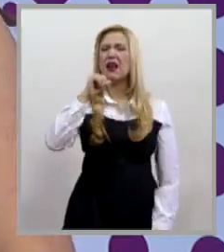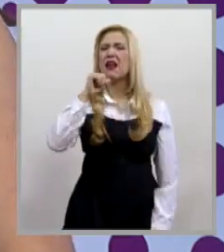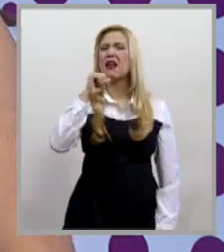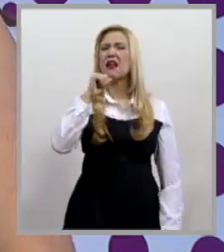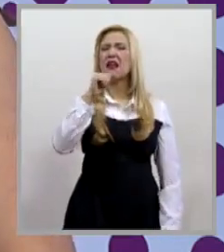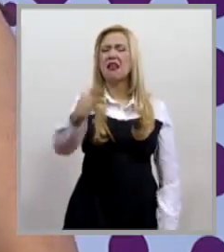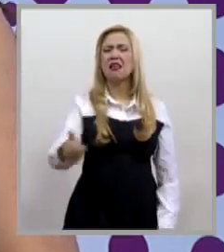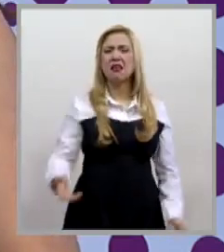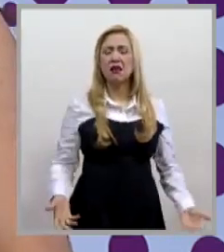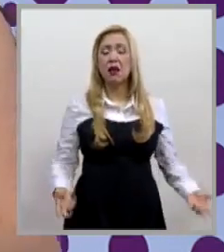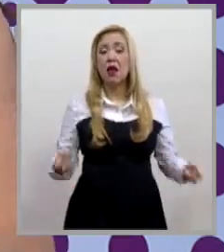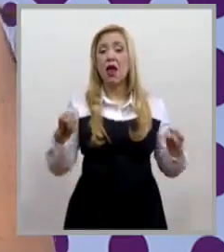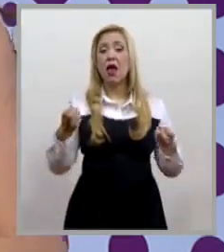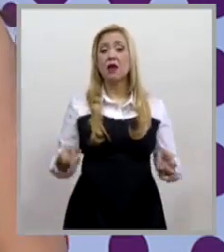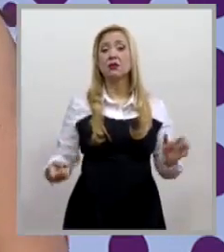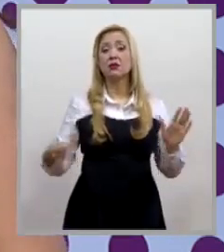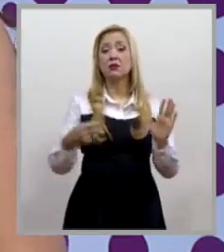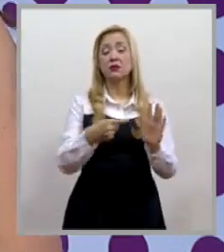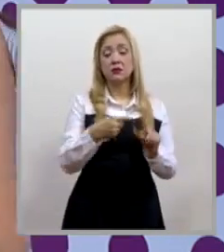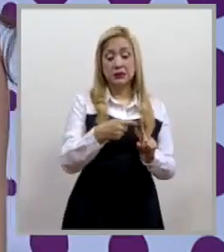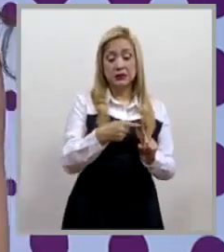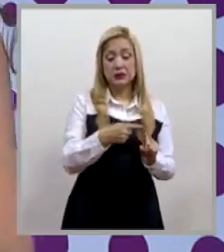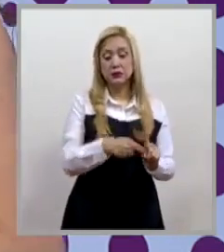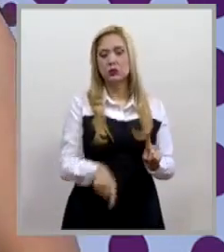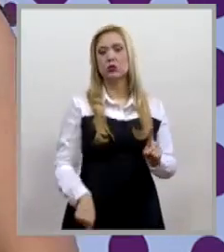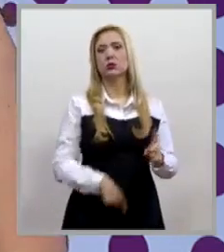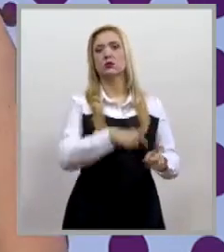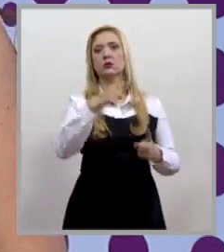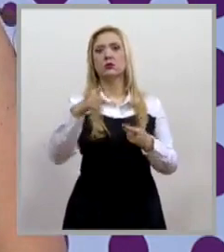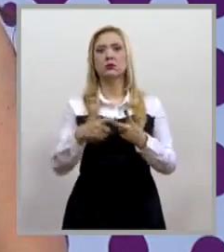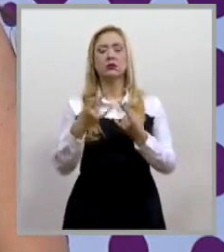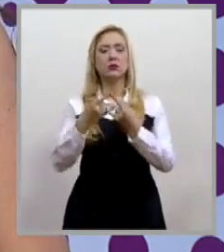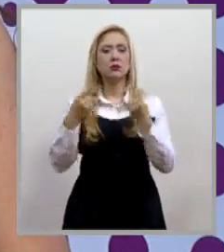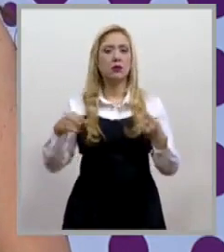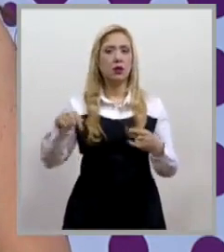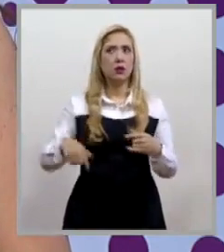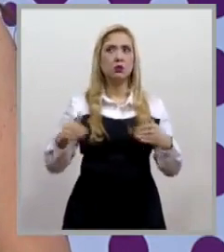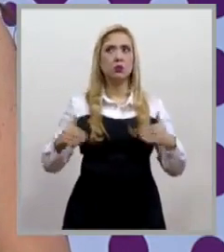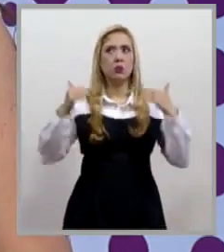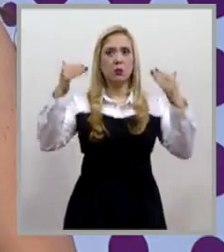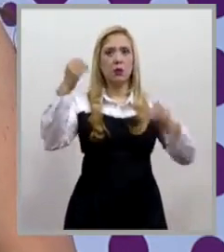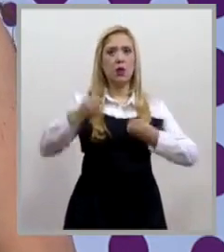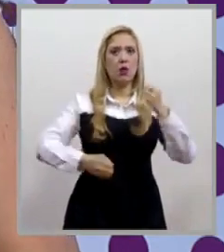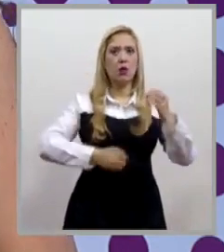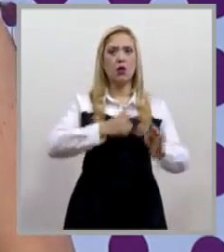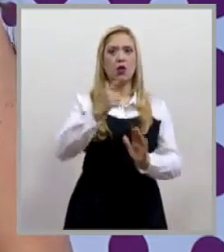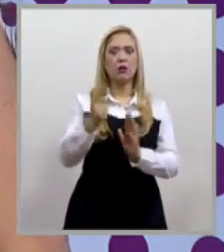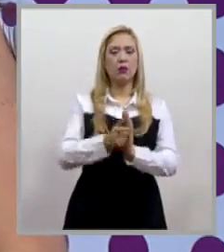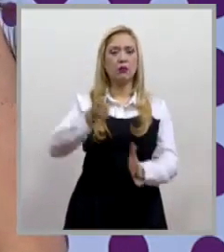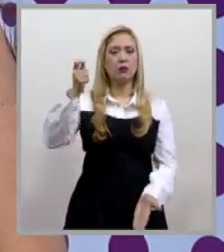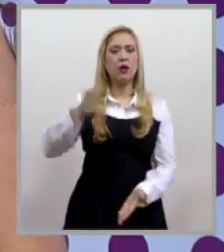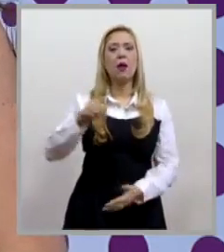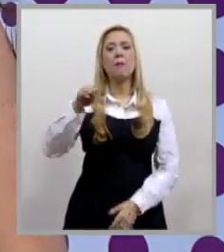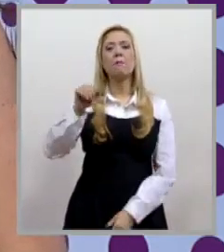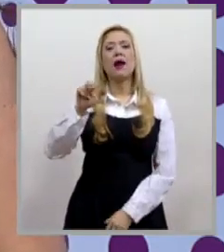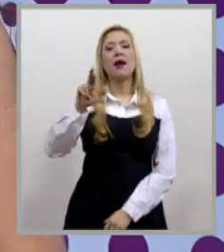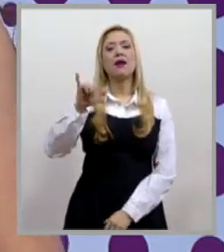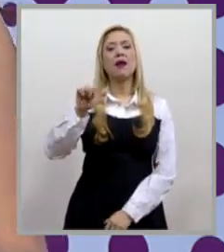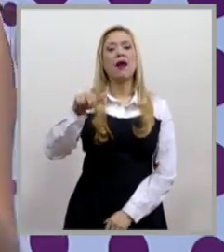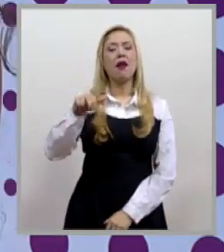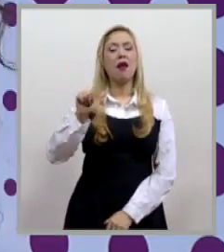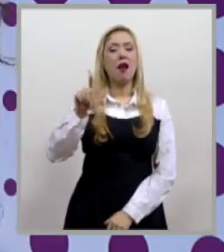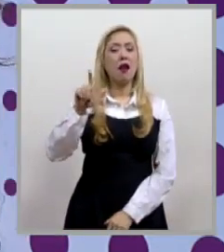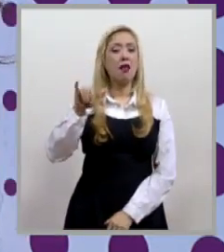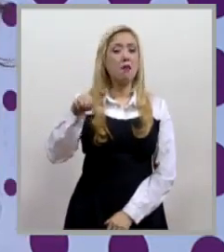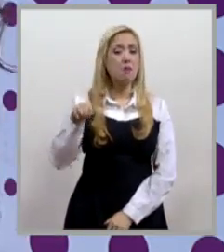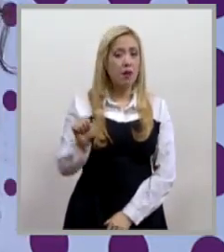que además es la antesala de otra muy importante que emana de la Suprema Corte de Justicia de la Nación, que es el caso de Mariana Lima Buendía. Es